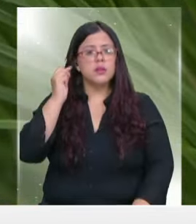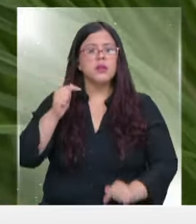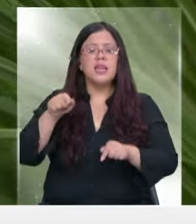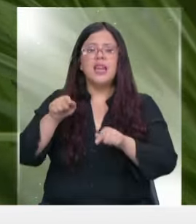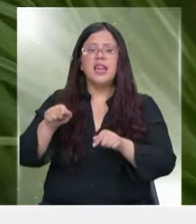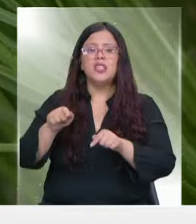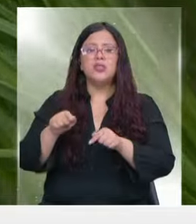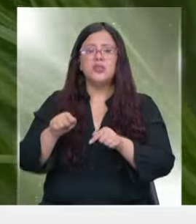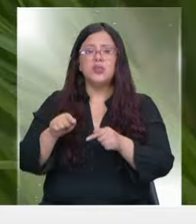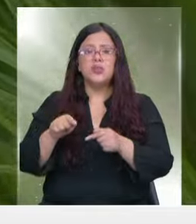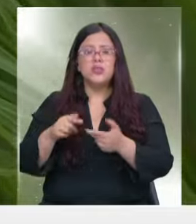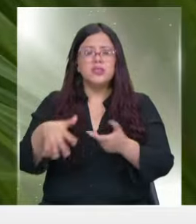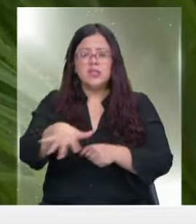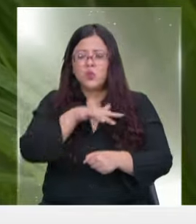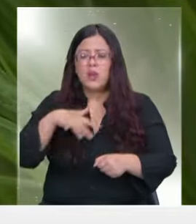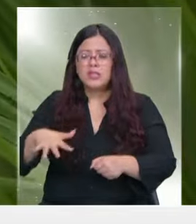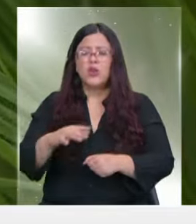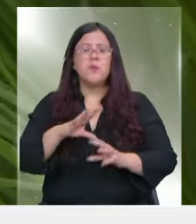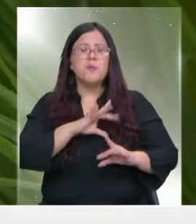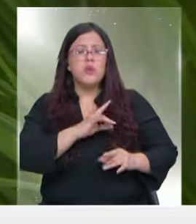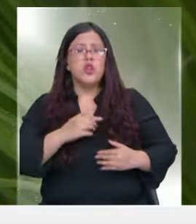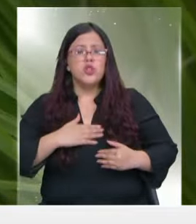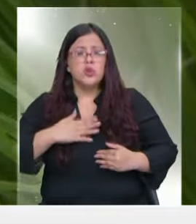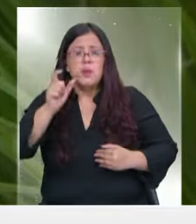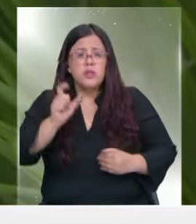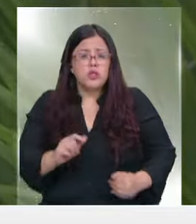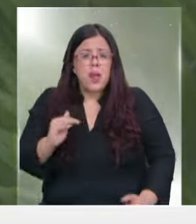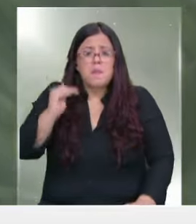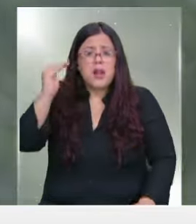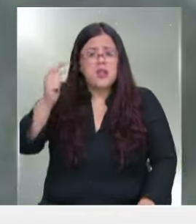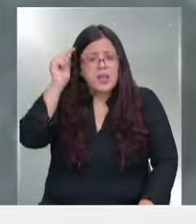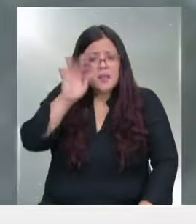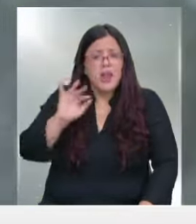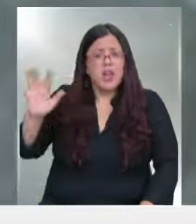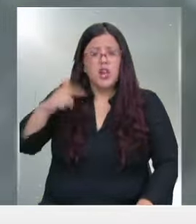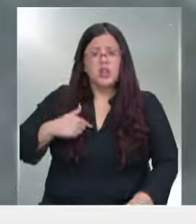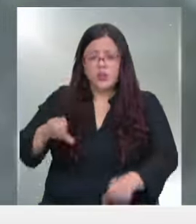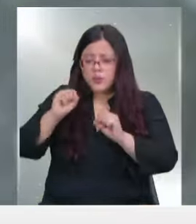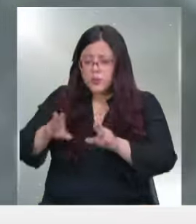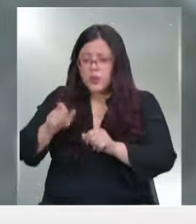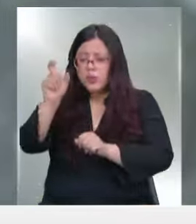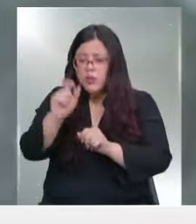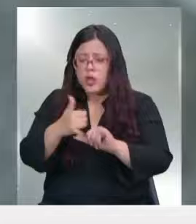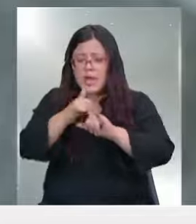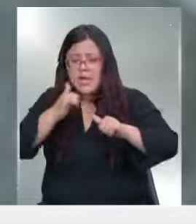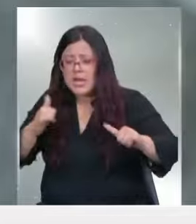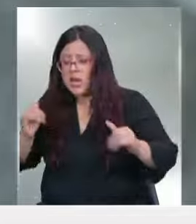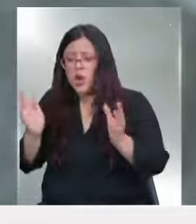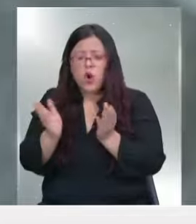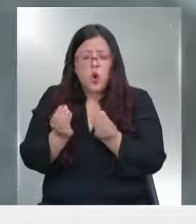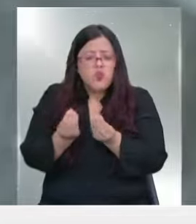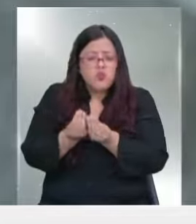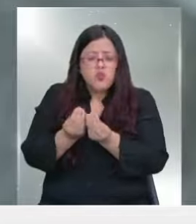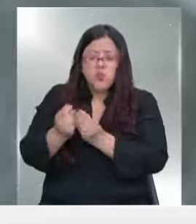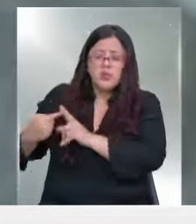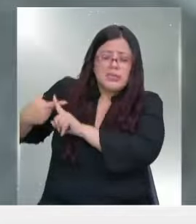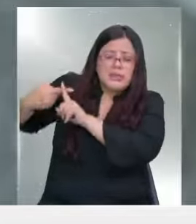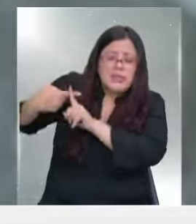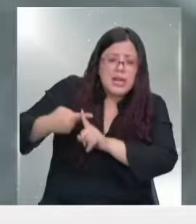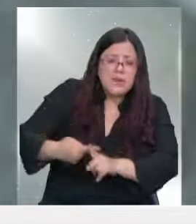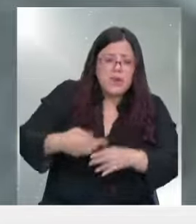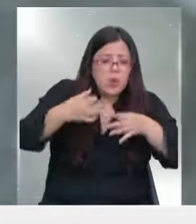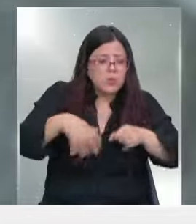duelen mucho. Yo soy una mujer mayor, imagínese. Eduqué a una ingeniera con tanto sacrificio para haber